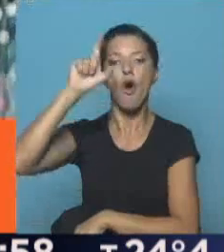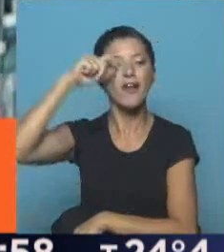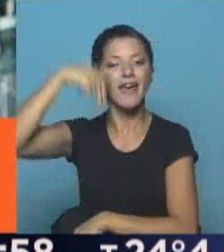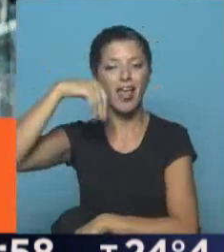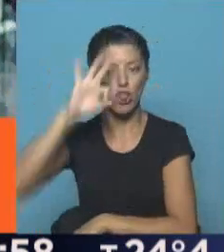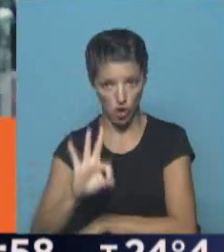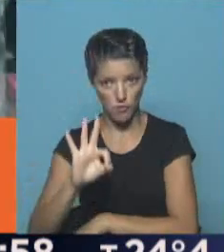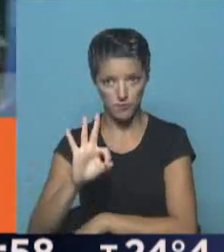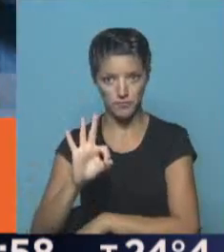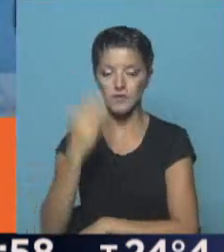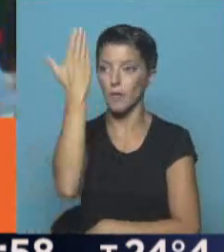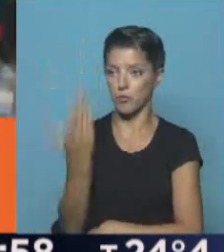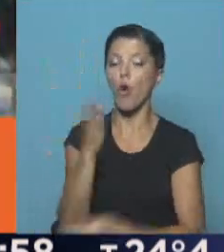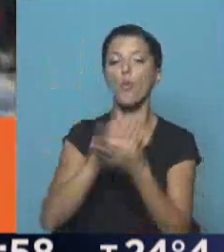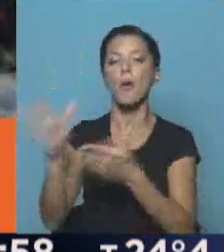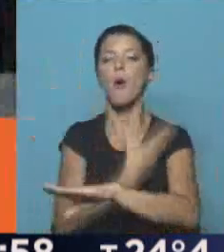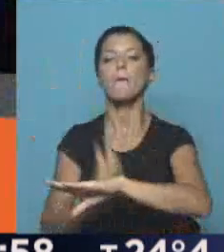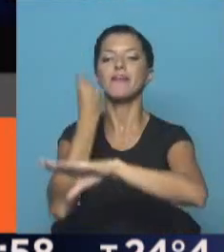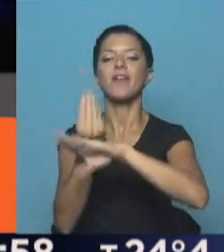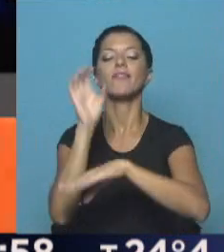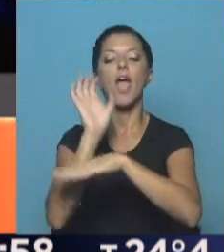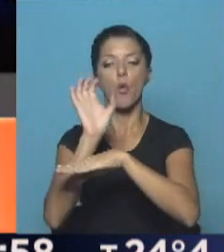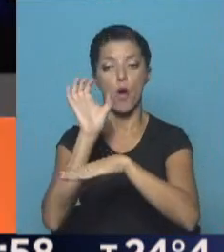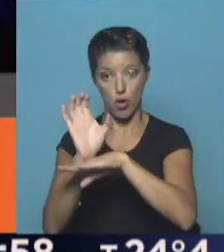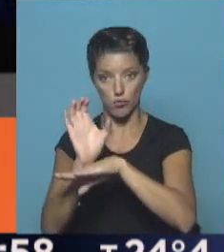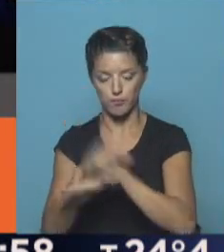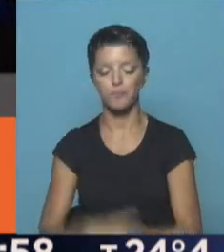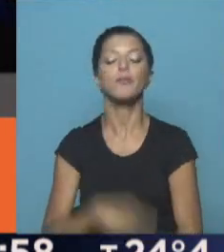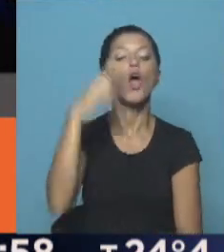Moreno, proclamándolo presidente. Con el